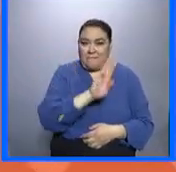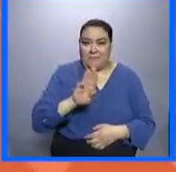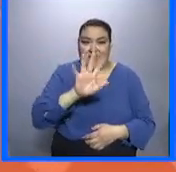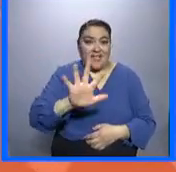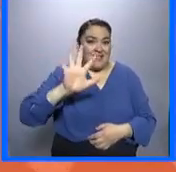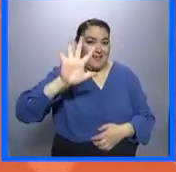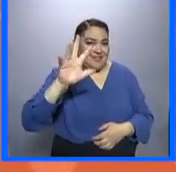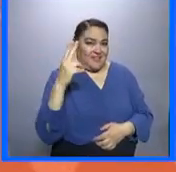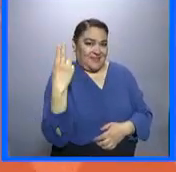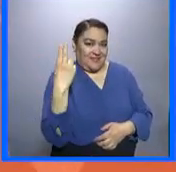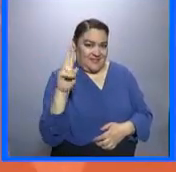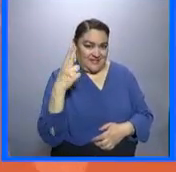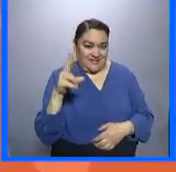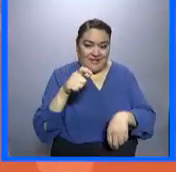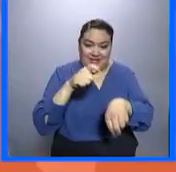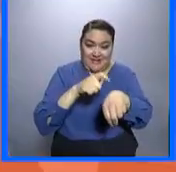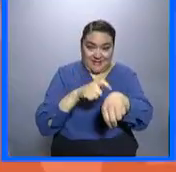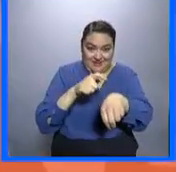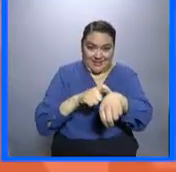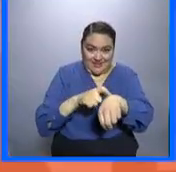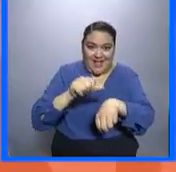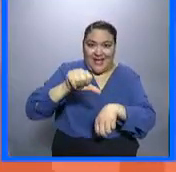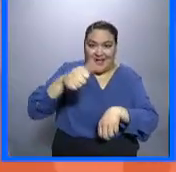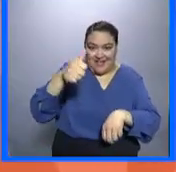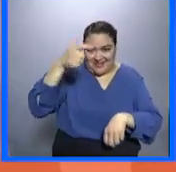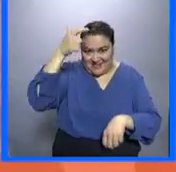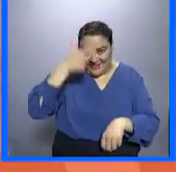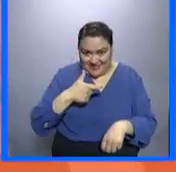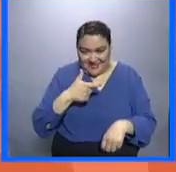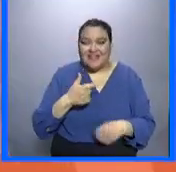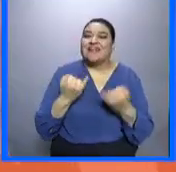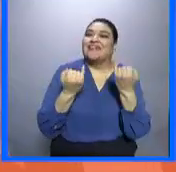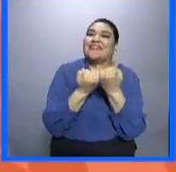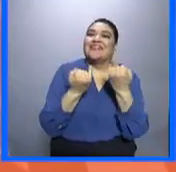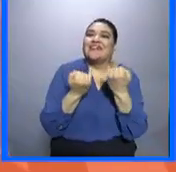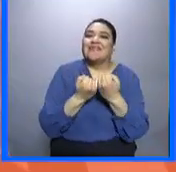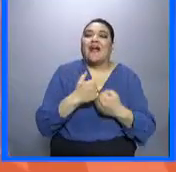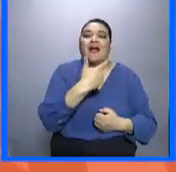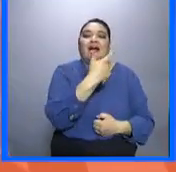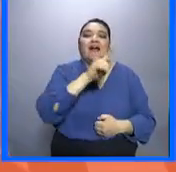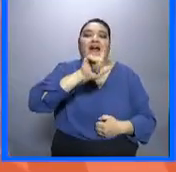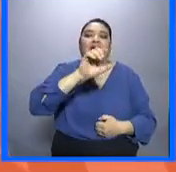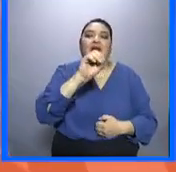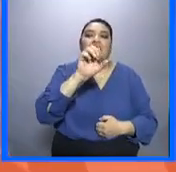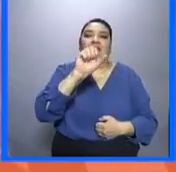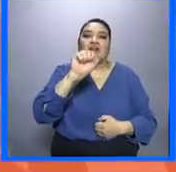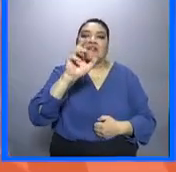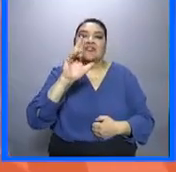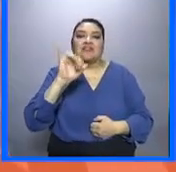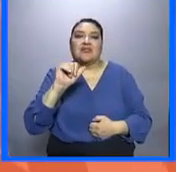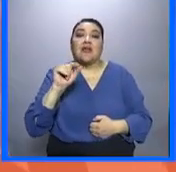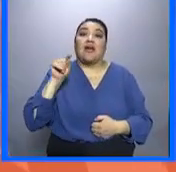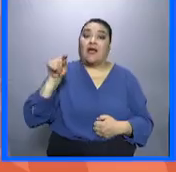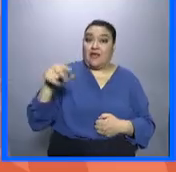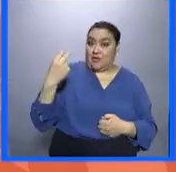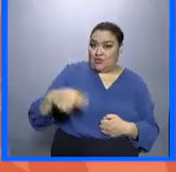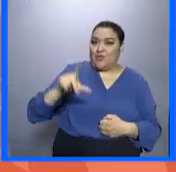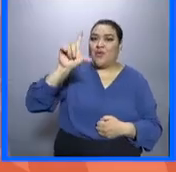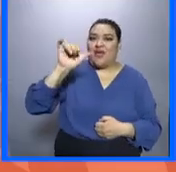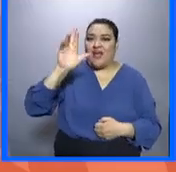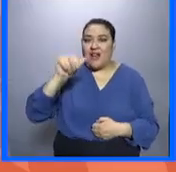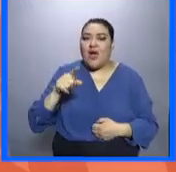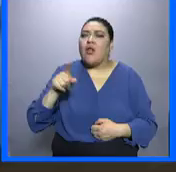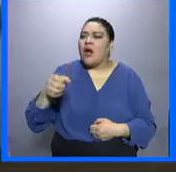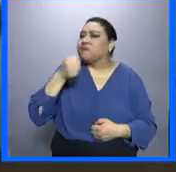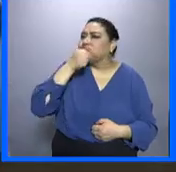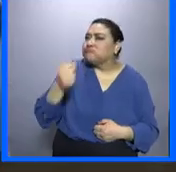5 de noviembre, en punto de las 22 horas, le traemos La Glosería, con Laura García, un programa